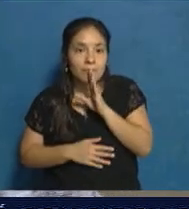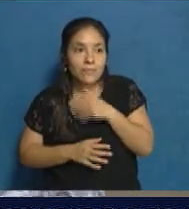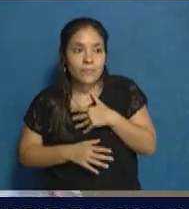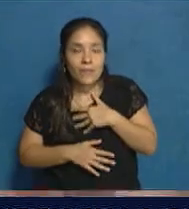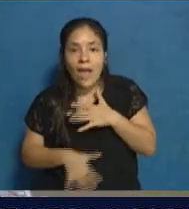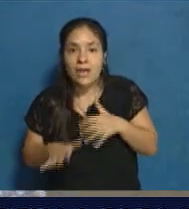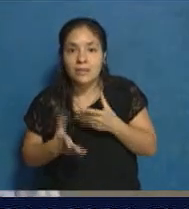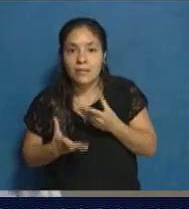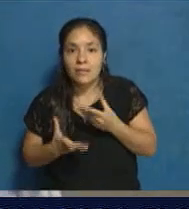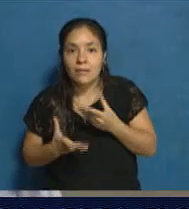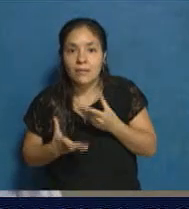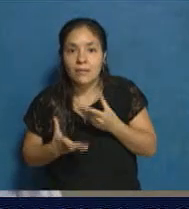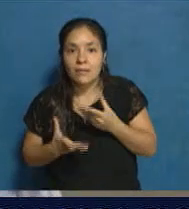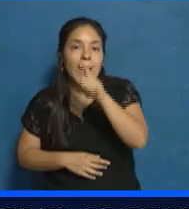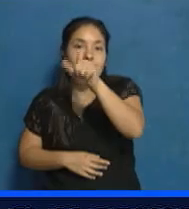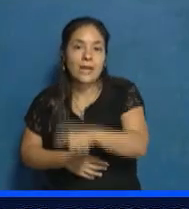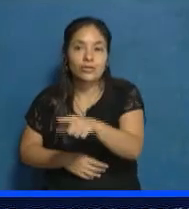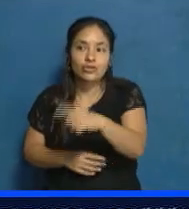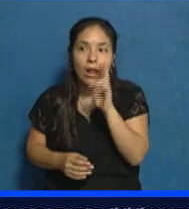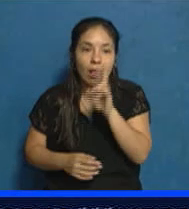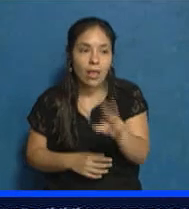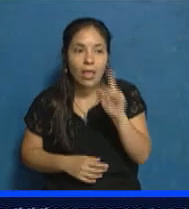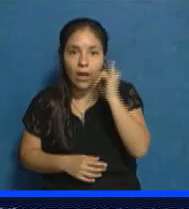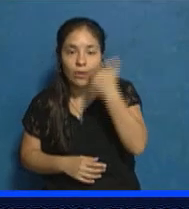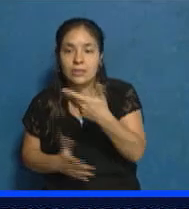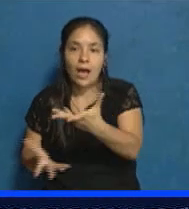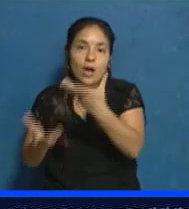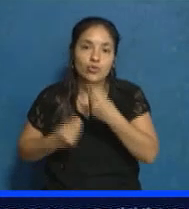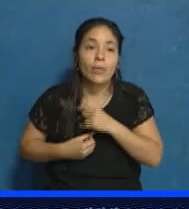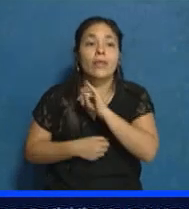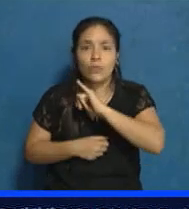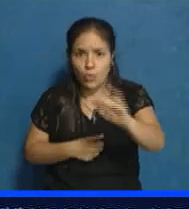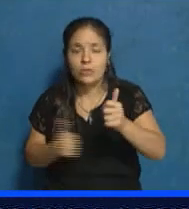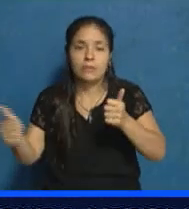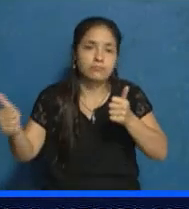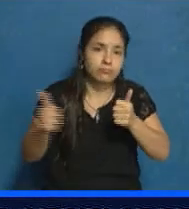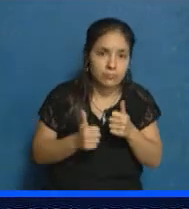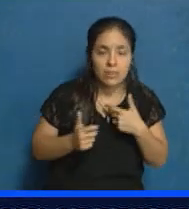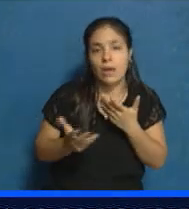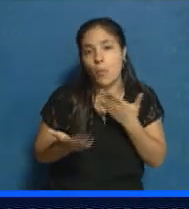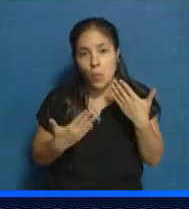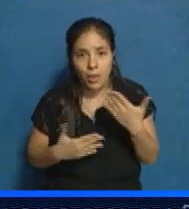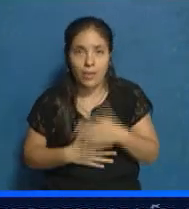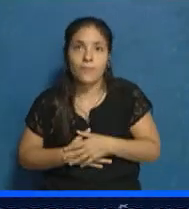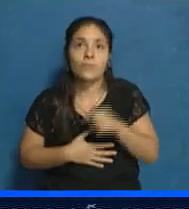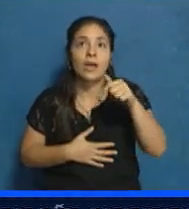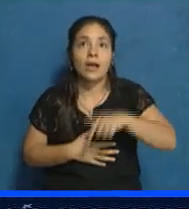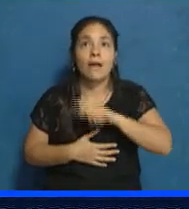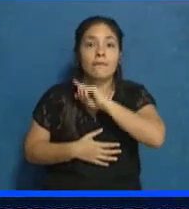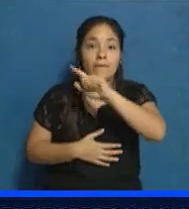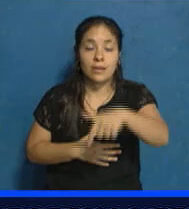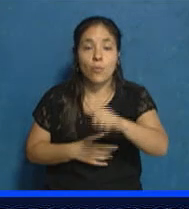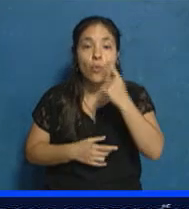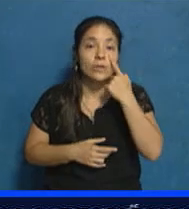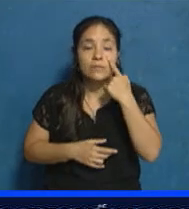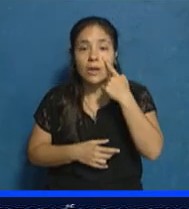Entonces, que bueno, si hay una persona que esté viendo esa situación, que también lo pueda denunciar o también pueda acercarse para asesorarse. Acercarse acá entonces, repetimos, a la